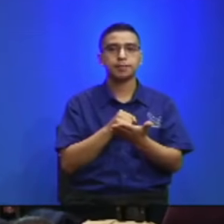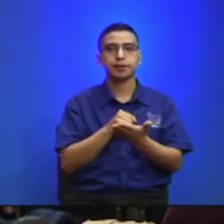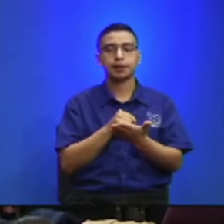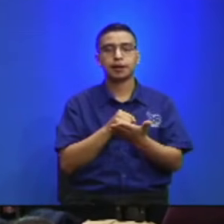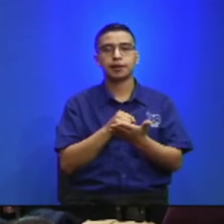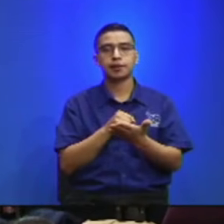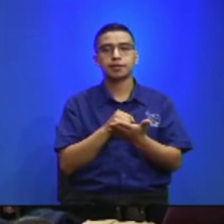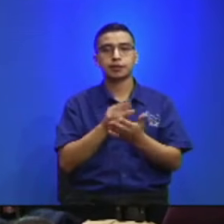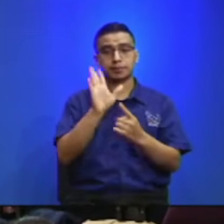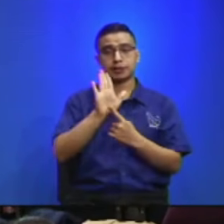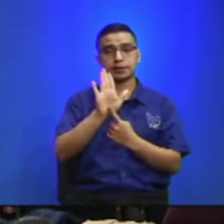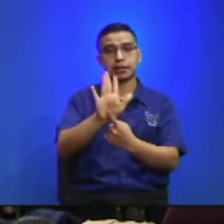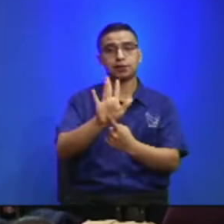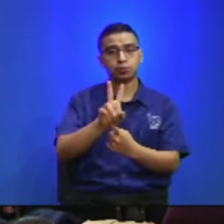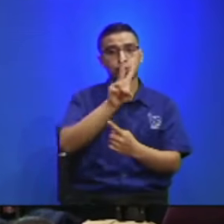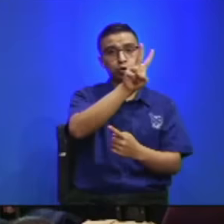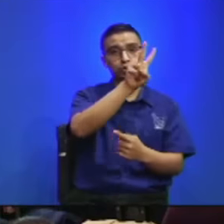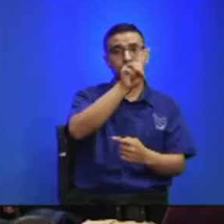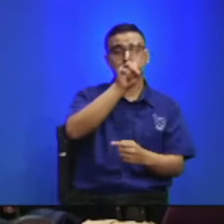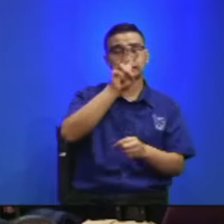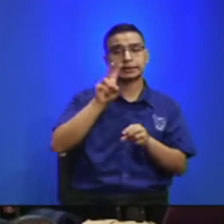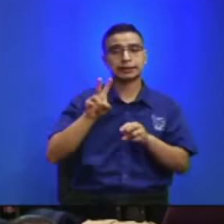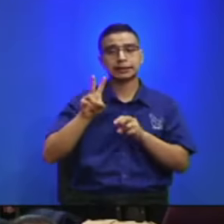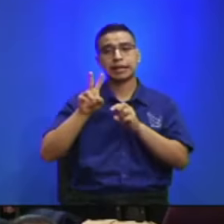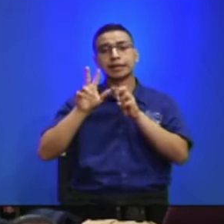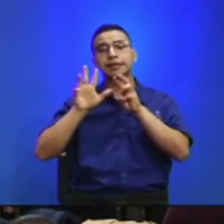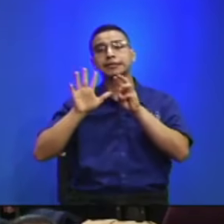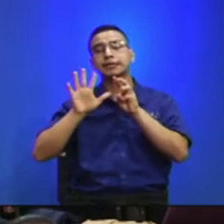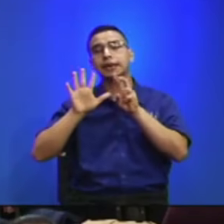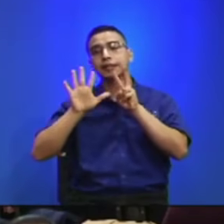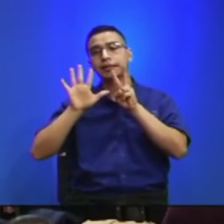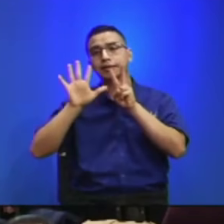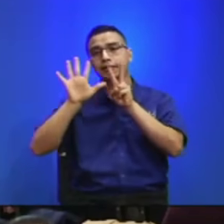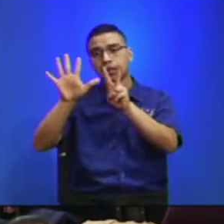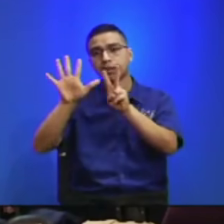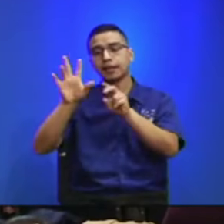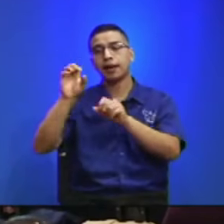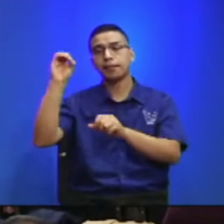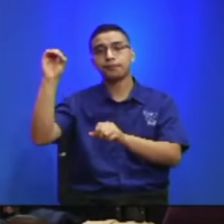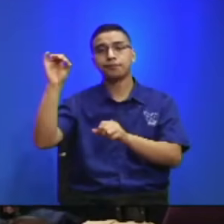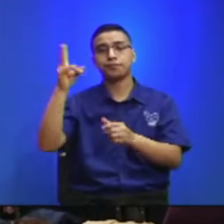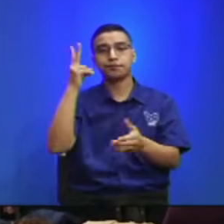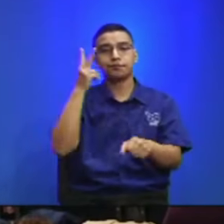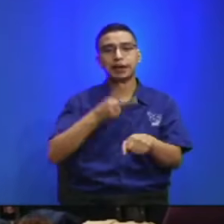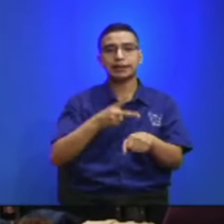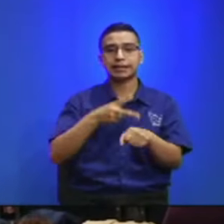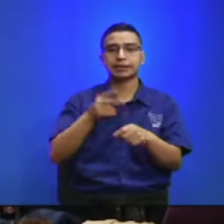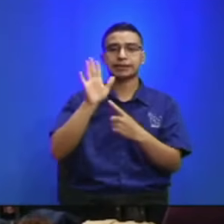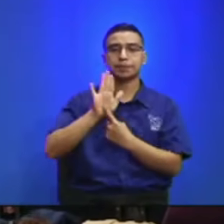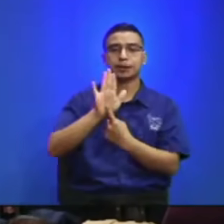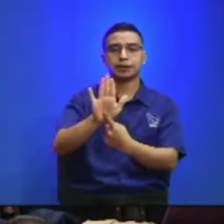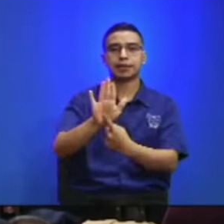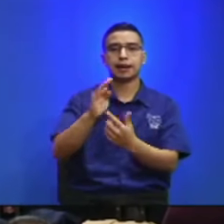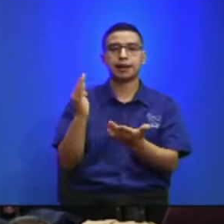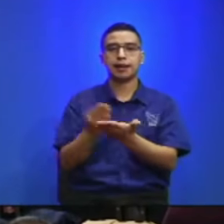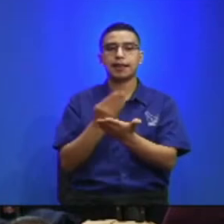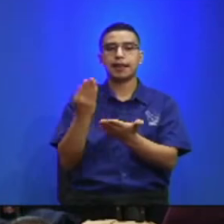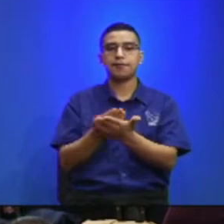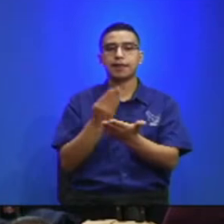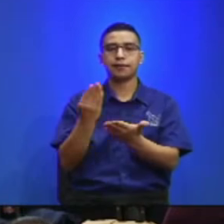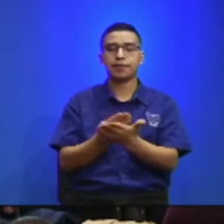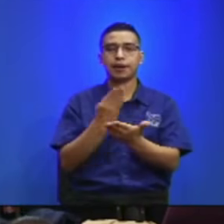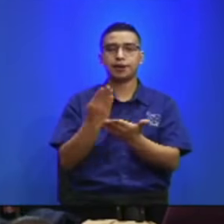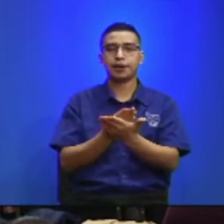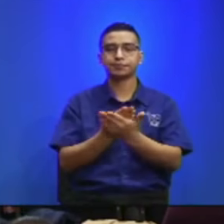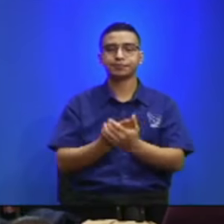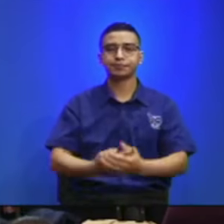270 veces esta palabra cara no recuerdo exactamente pero creo que son 270 veces las que